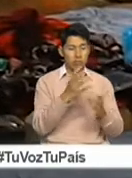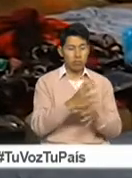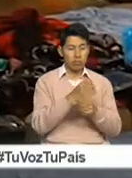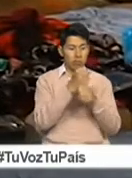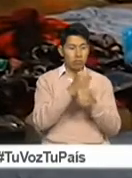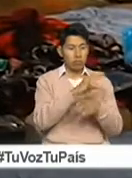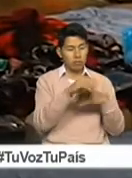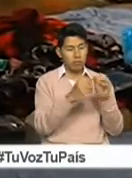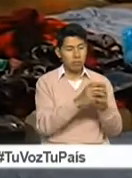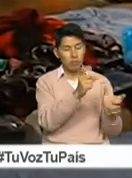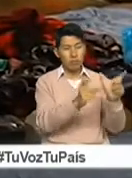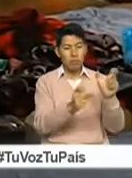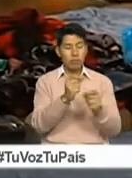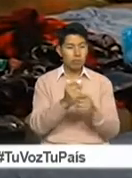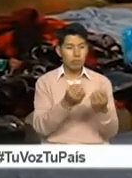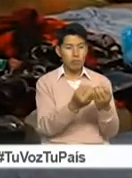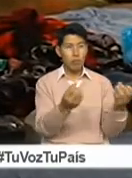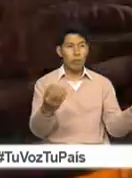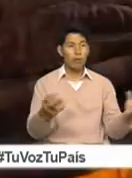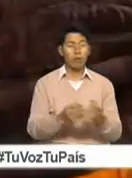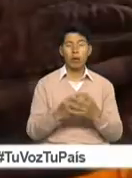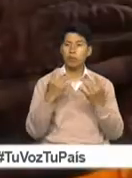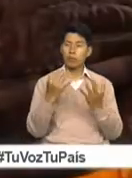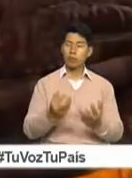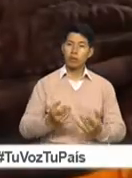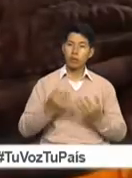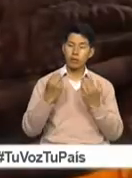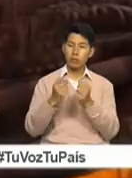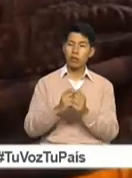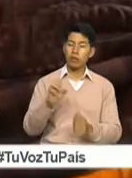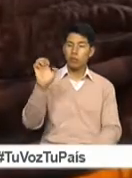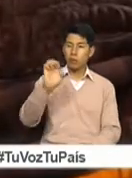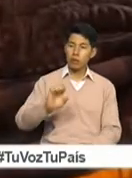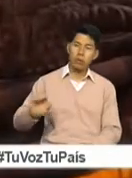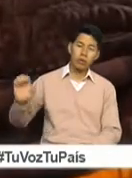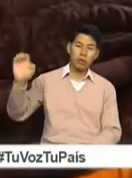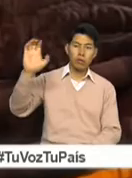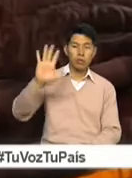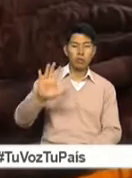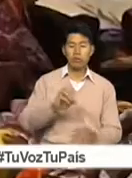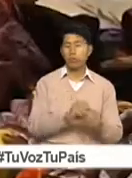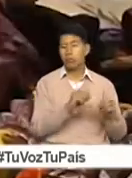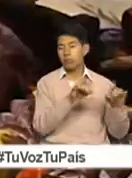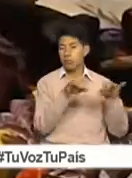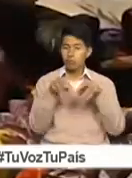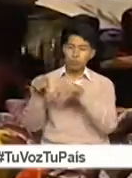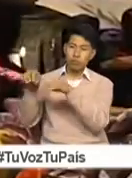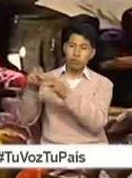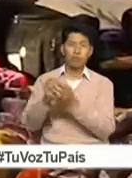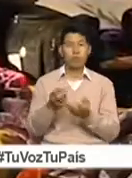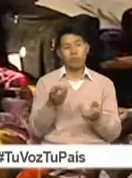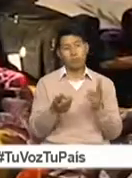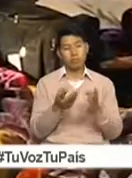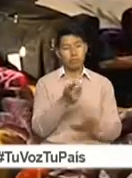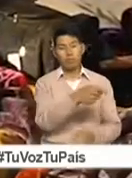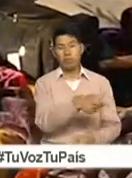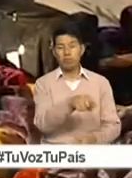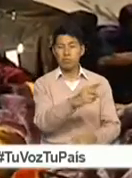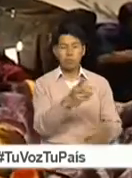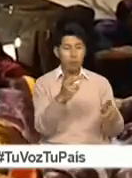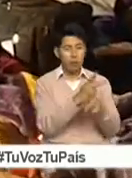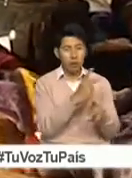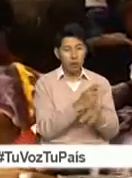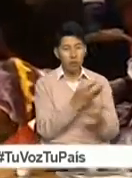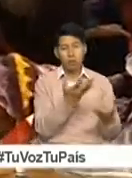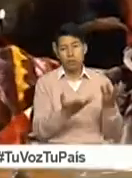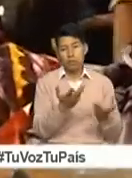800.000 y un millón de personas esperando para embarcar hacia europa el objetivo es evitar poner en riesgo a aquellos que quieren alcanzar el viejo